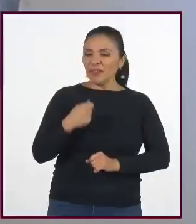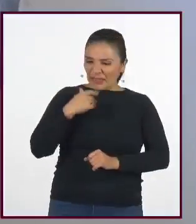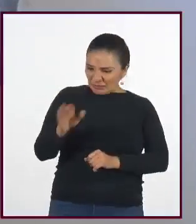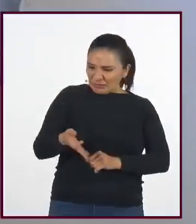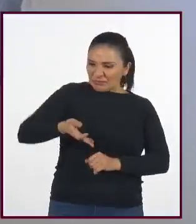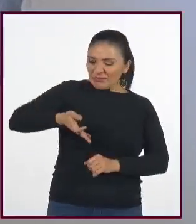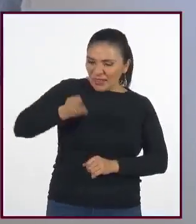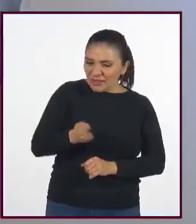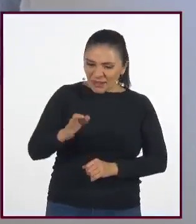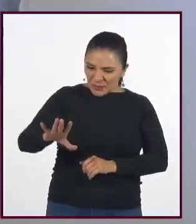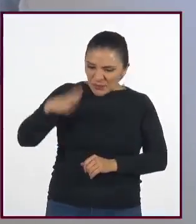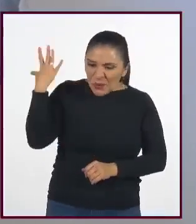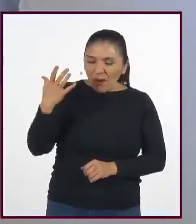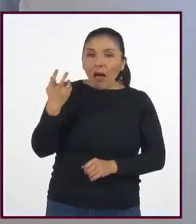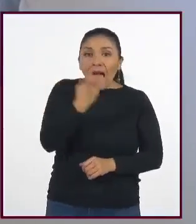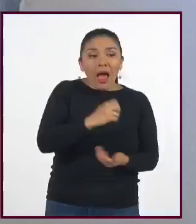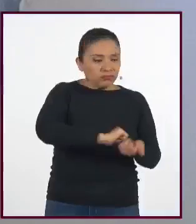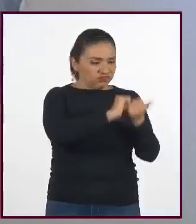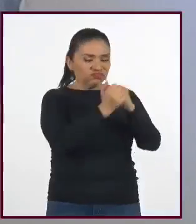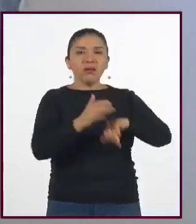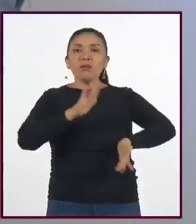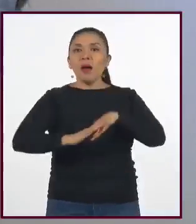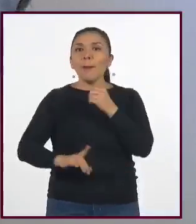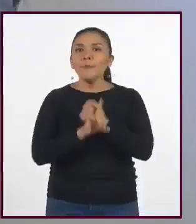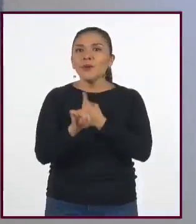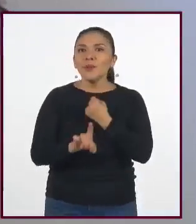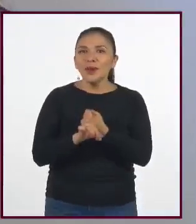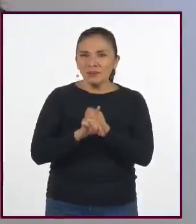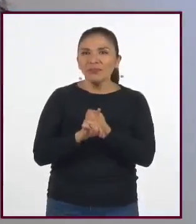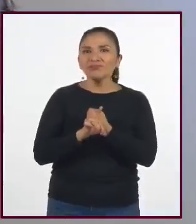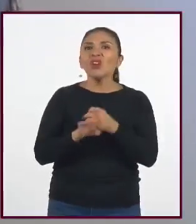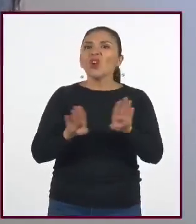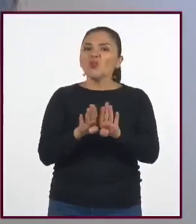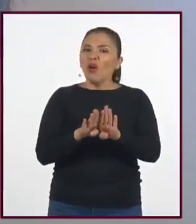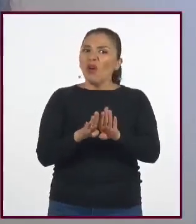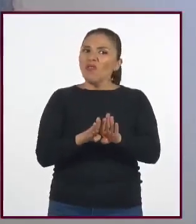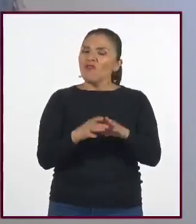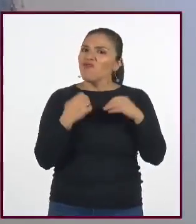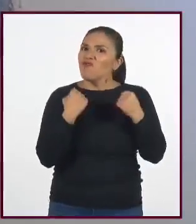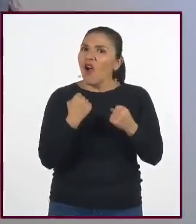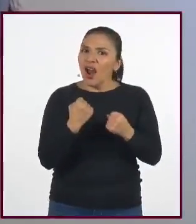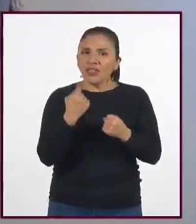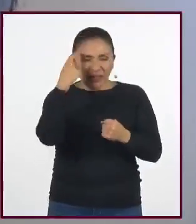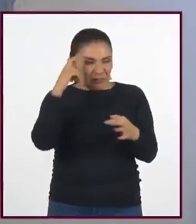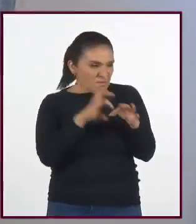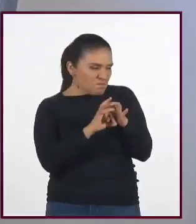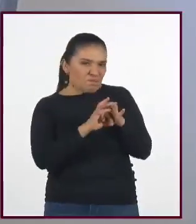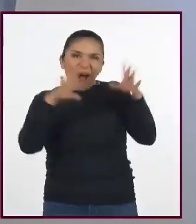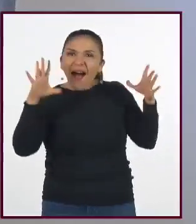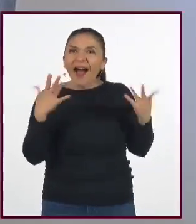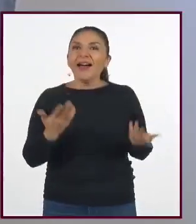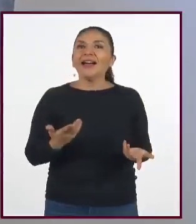siempre son problemáticos, siempre son como intensos, claro, explosivos,